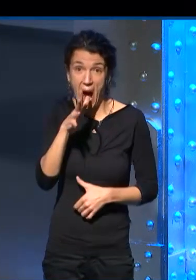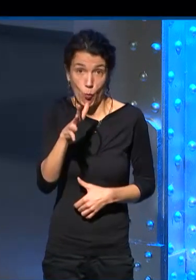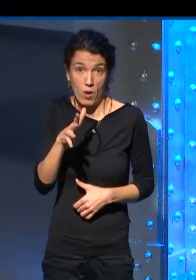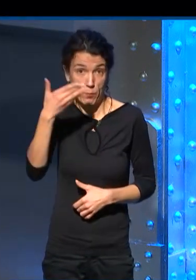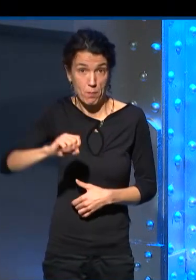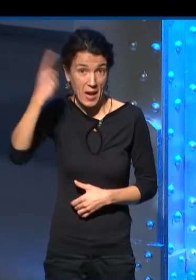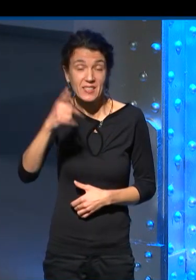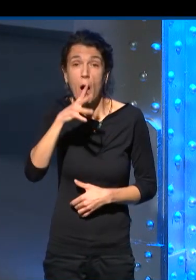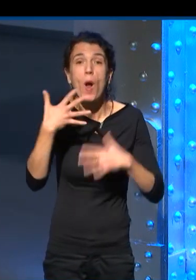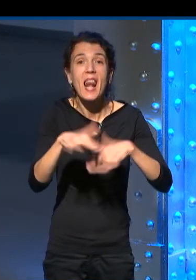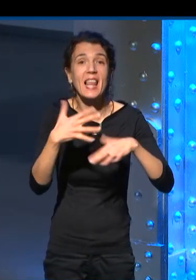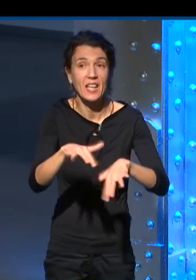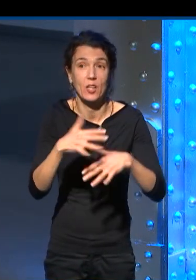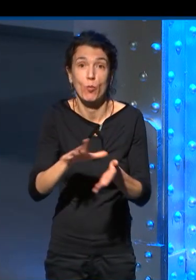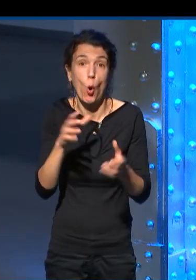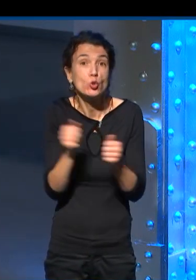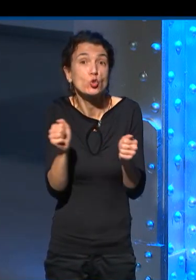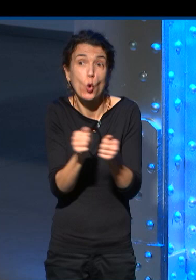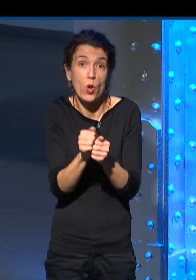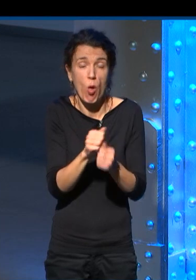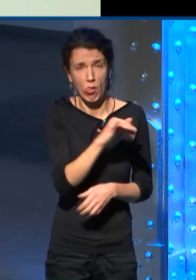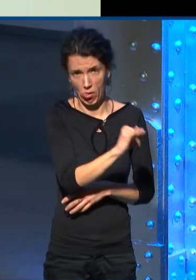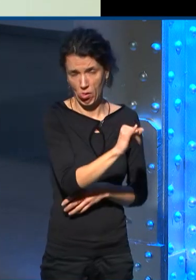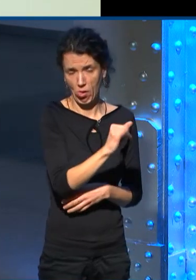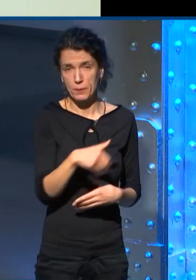agua. Agua en estado líquido, porque en estado sólido ya sabemos que la hay.